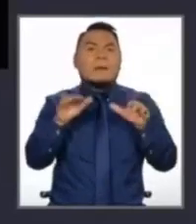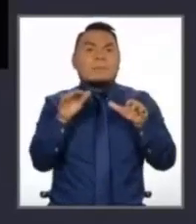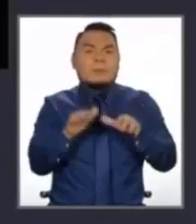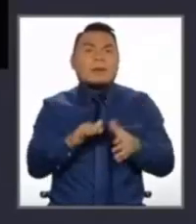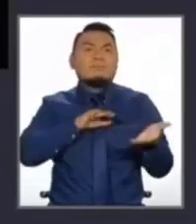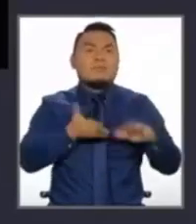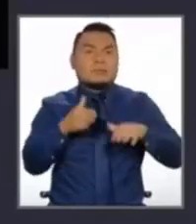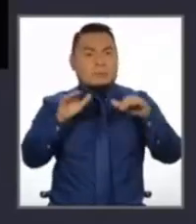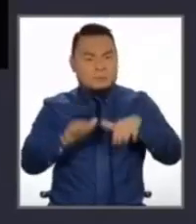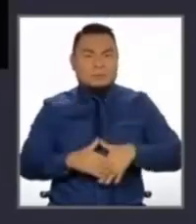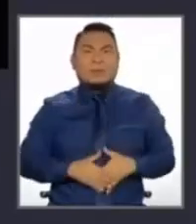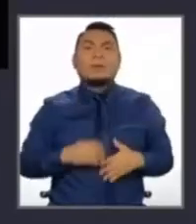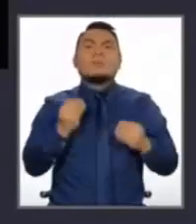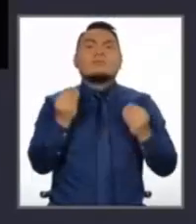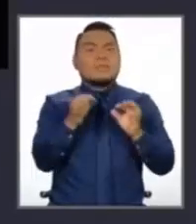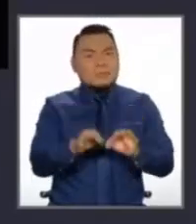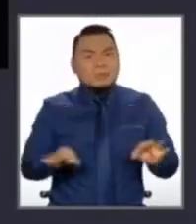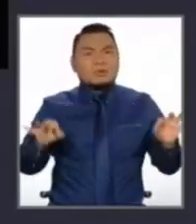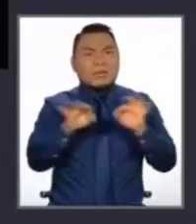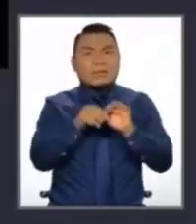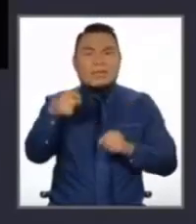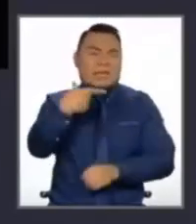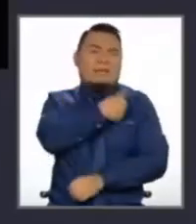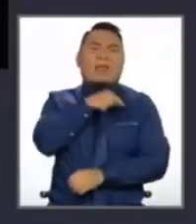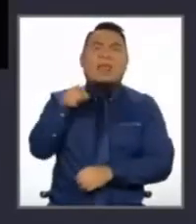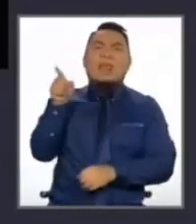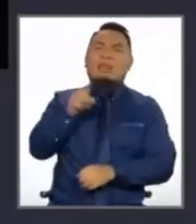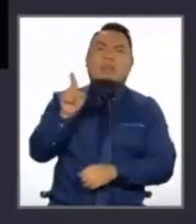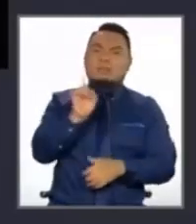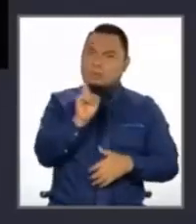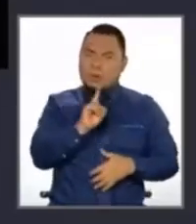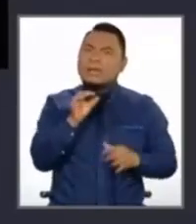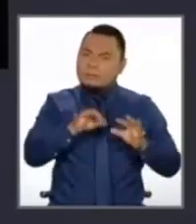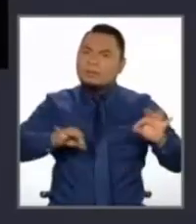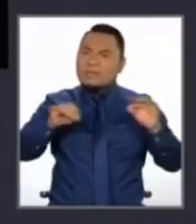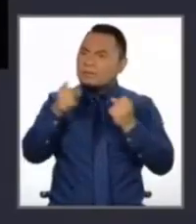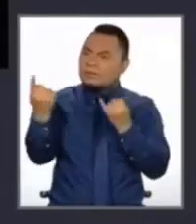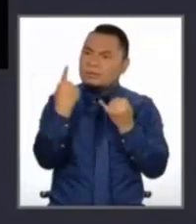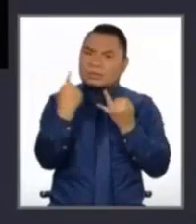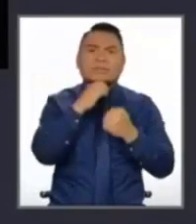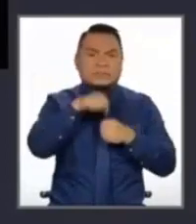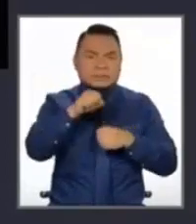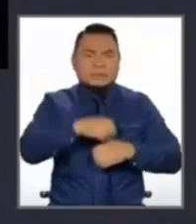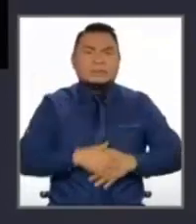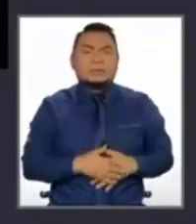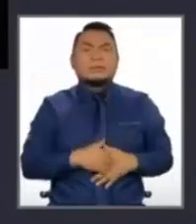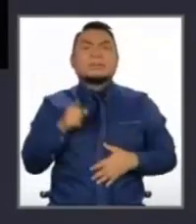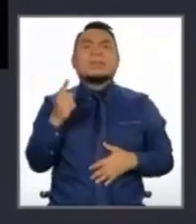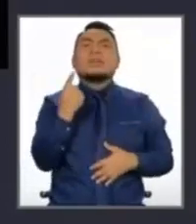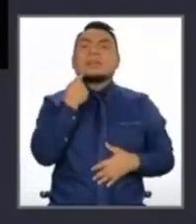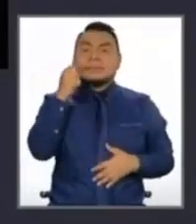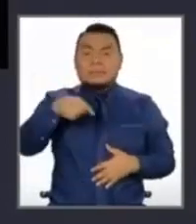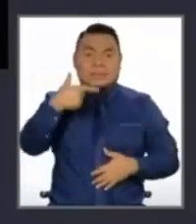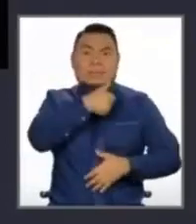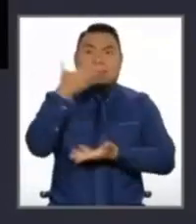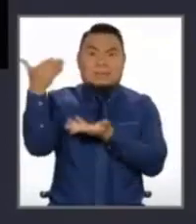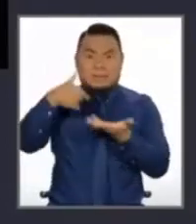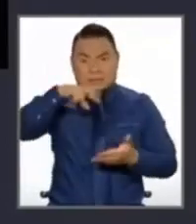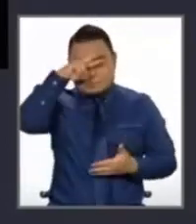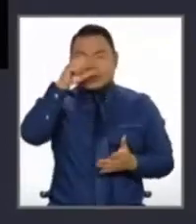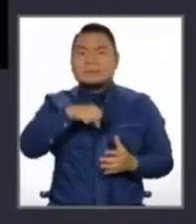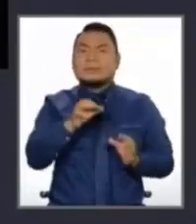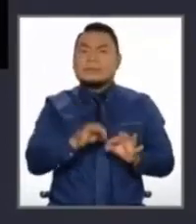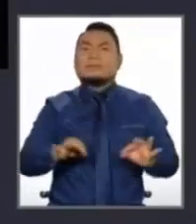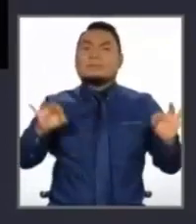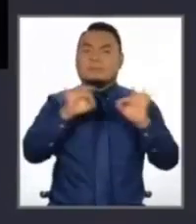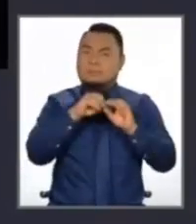Por eso es tan importante no descalificar las vacunas, pero también entender que no solamente necesitamos traer las vacunas al país, que es